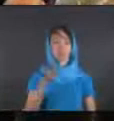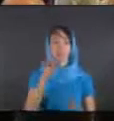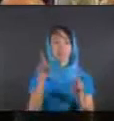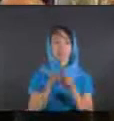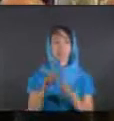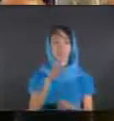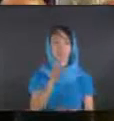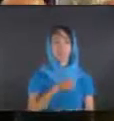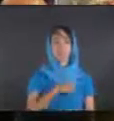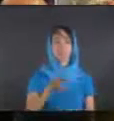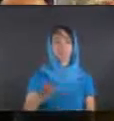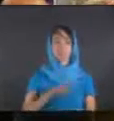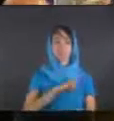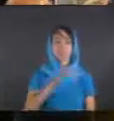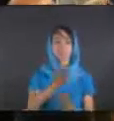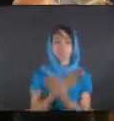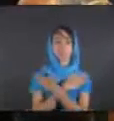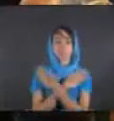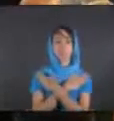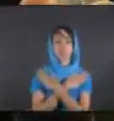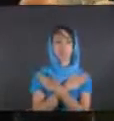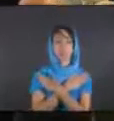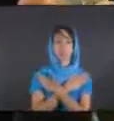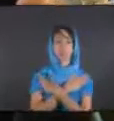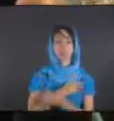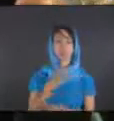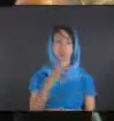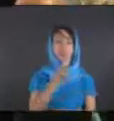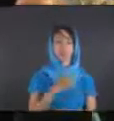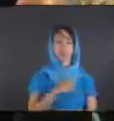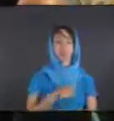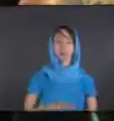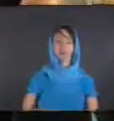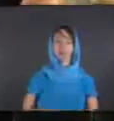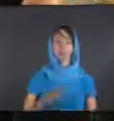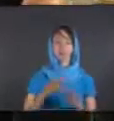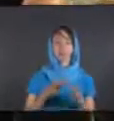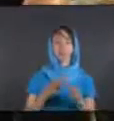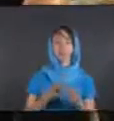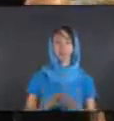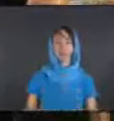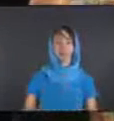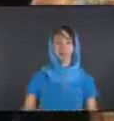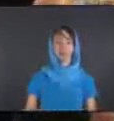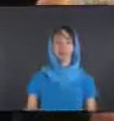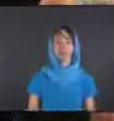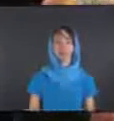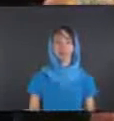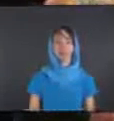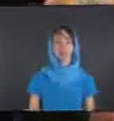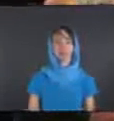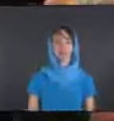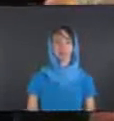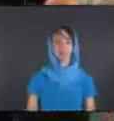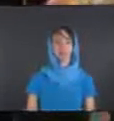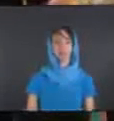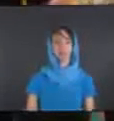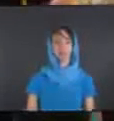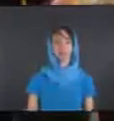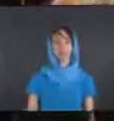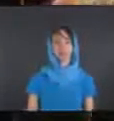Igual que mis hermanos que van a presentar a sus hijos. Leo el nombre de los niños: Daniela Abigail Serna, Gustavo Adolfo